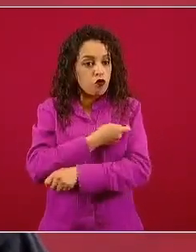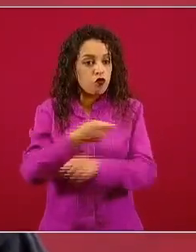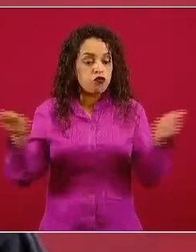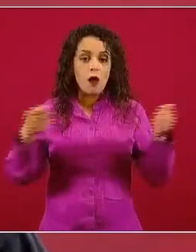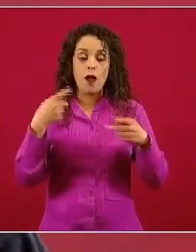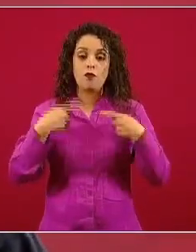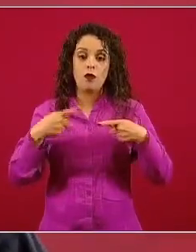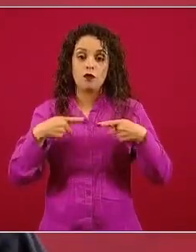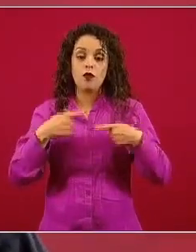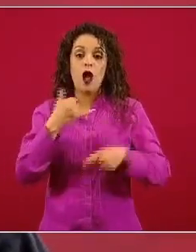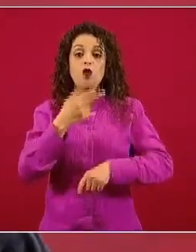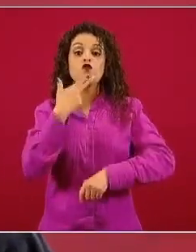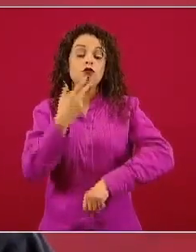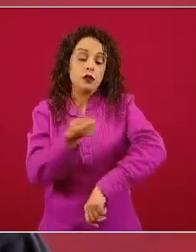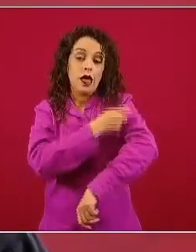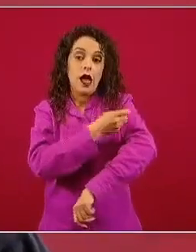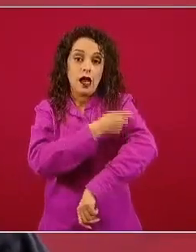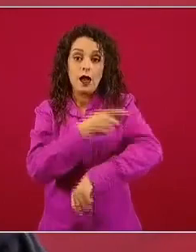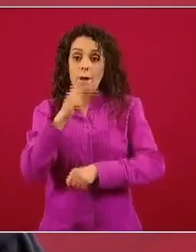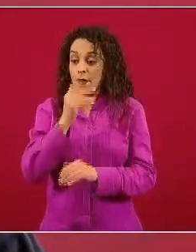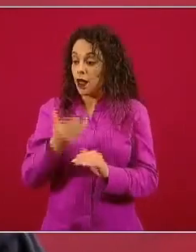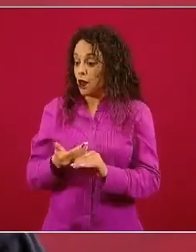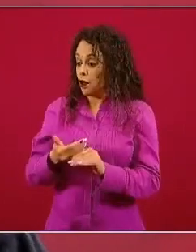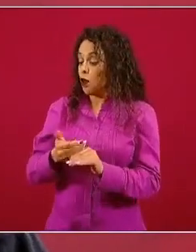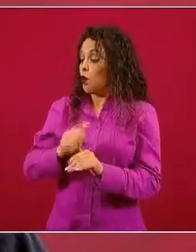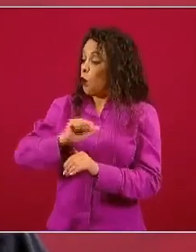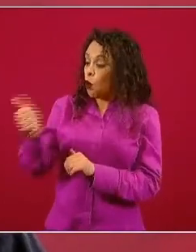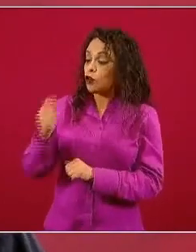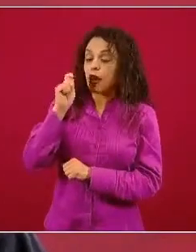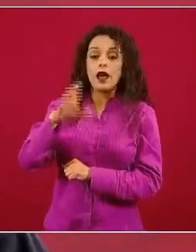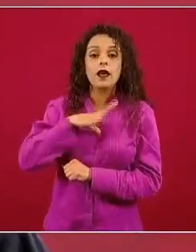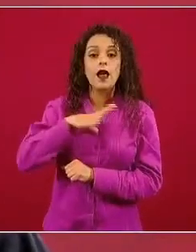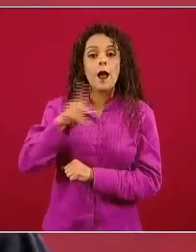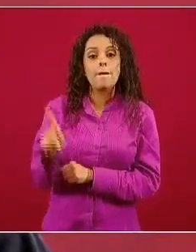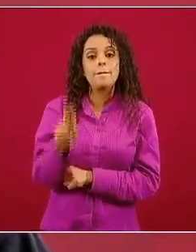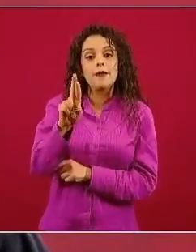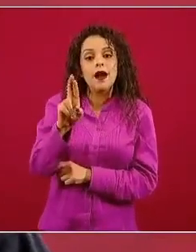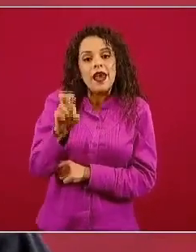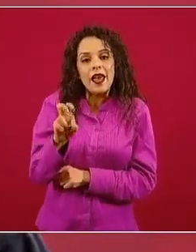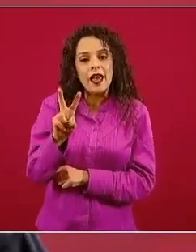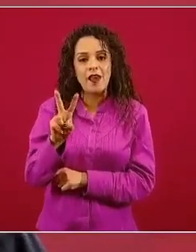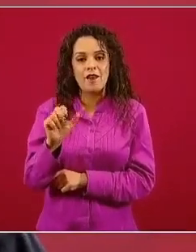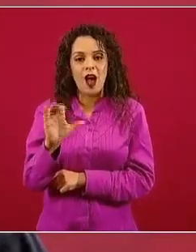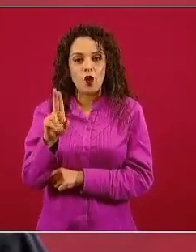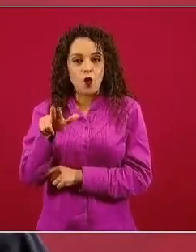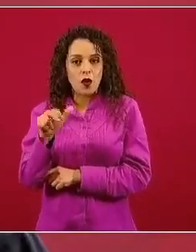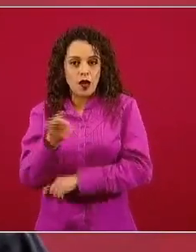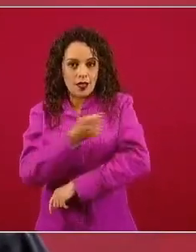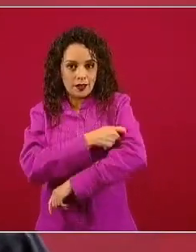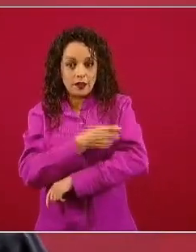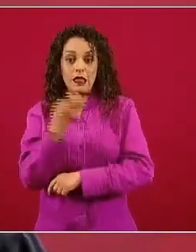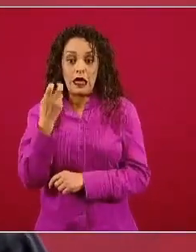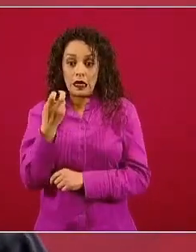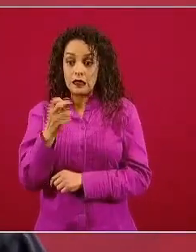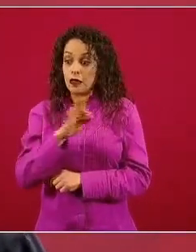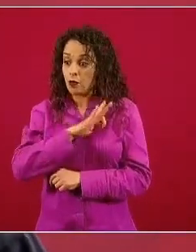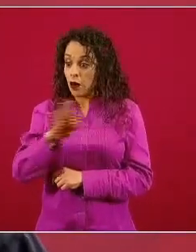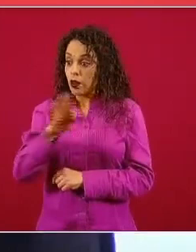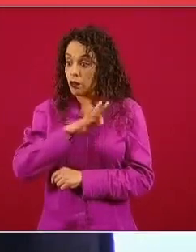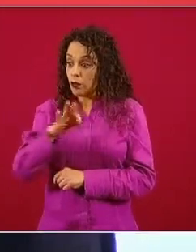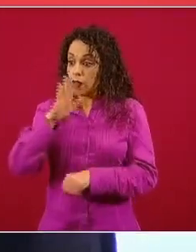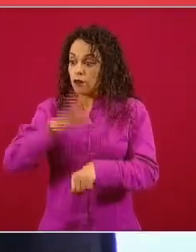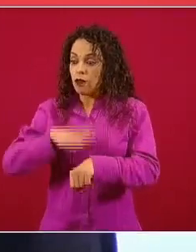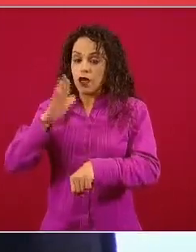las otras prevacunas también empiecen a presentar su información, entonces podremos tener cada vez acceso a más y